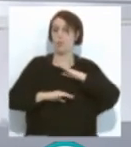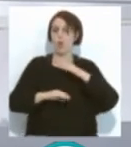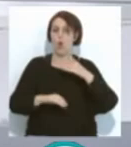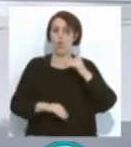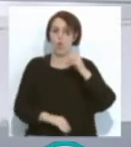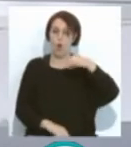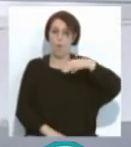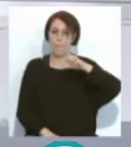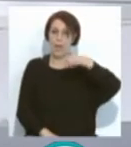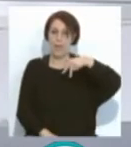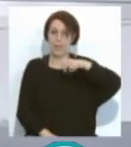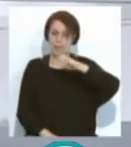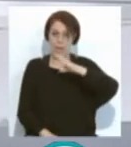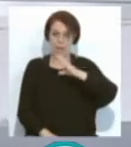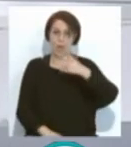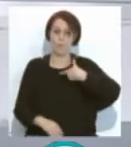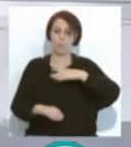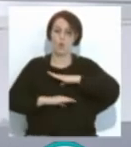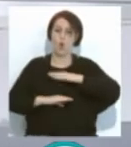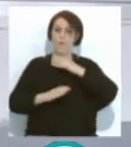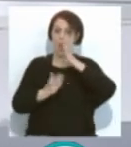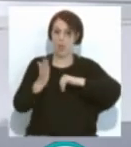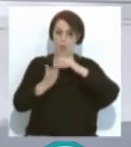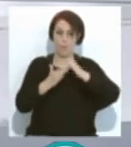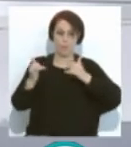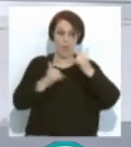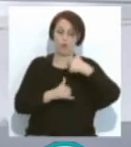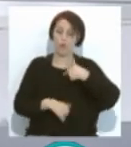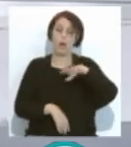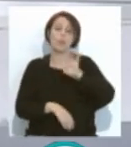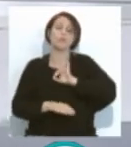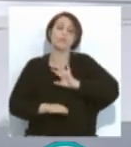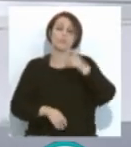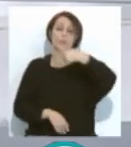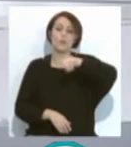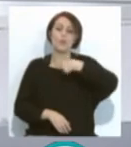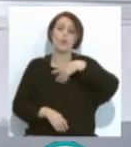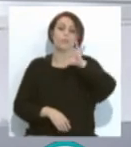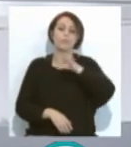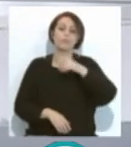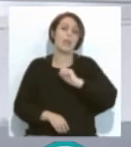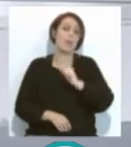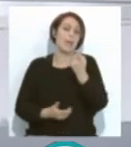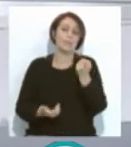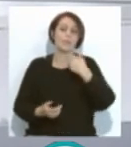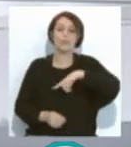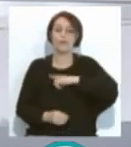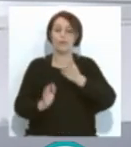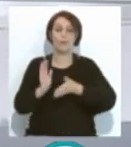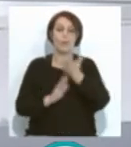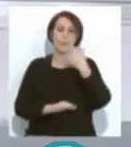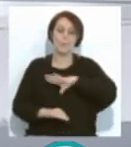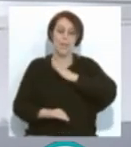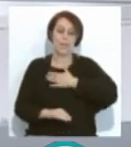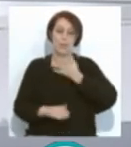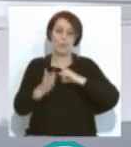Domenech, creo que estaba en ese partido. Con lo cual, yo elijo ese, ustedes ya se quedan con el que más les haya gustado. Nosotros nos vamos hasta